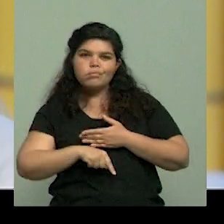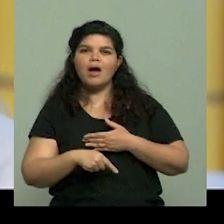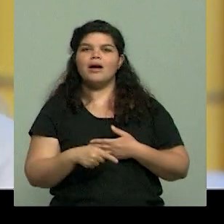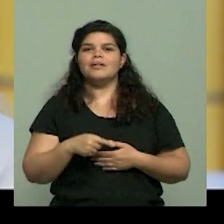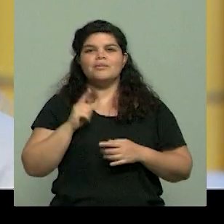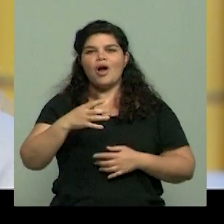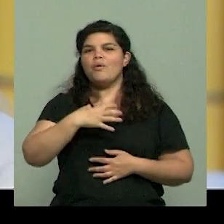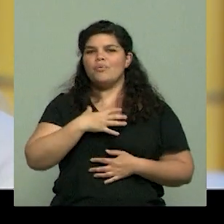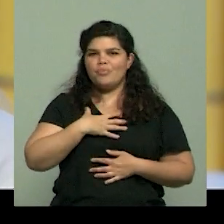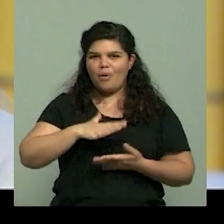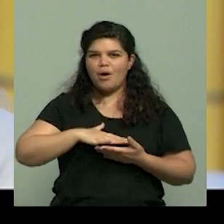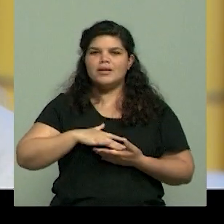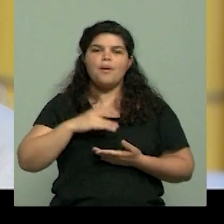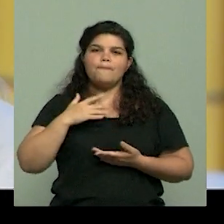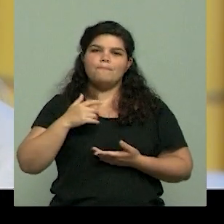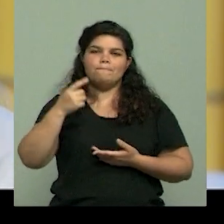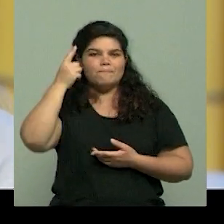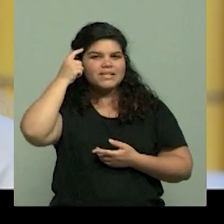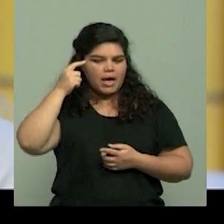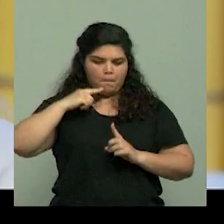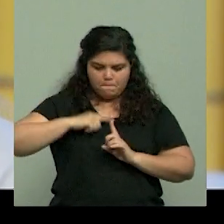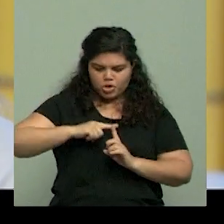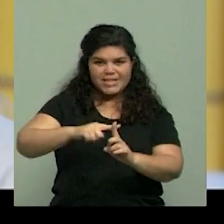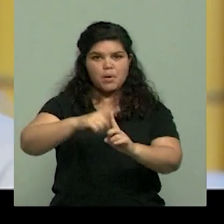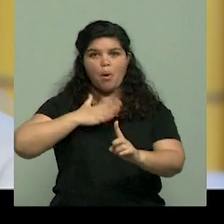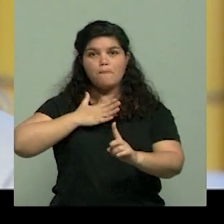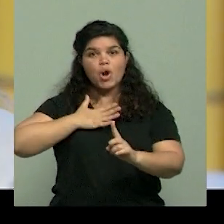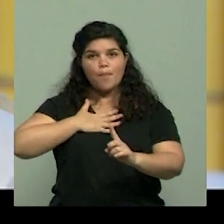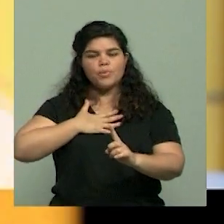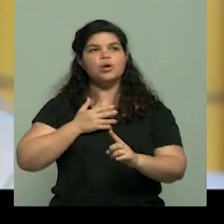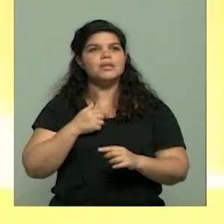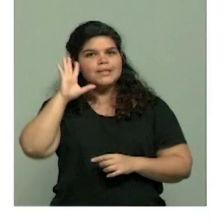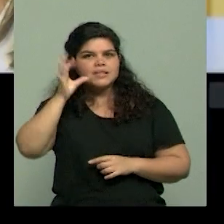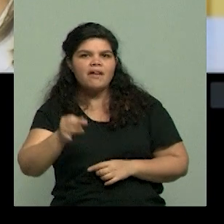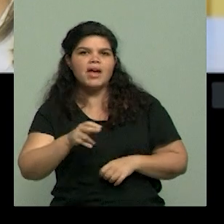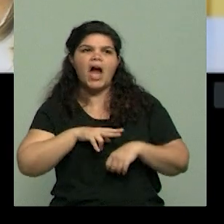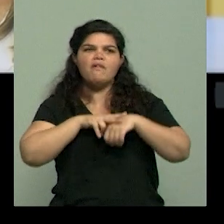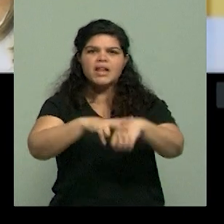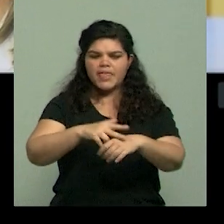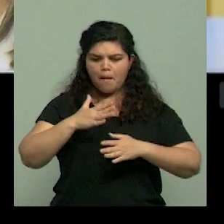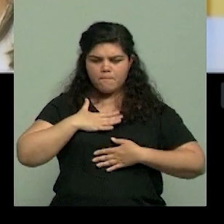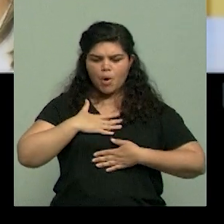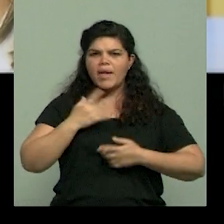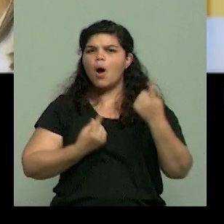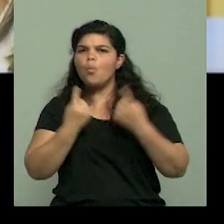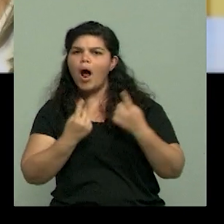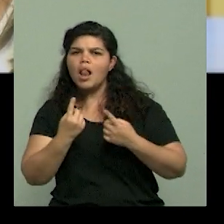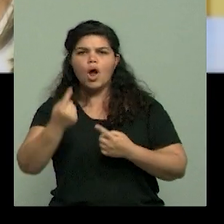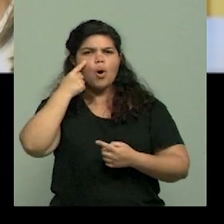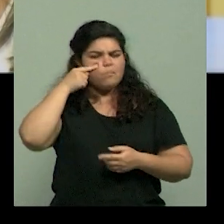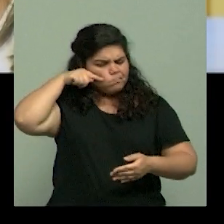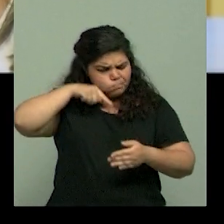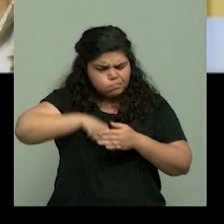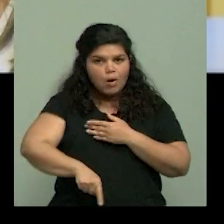como el autoconcepto, en aprender a reconocer en uno mismo sus propias capacidades y en el entender fundamentalmente que no hay